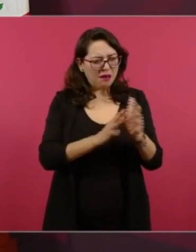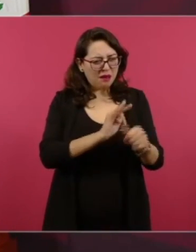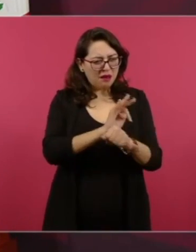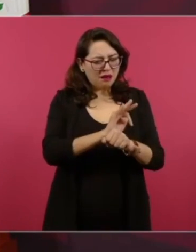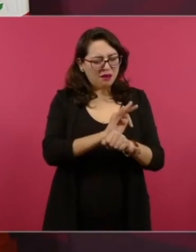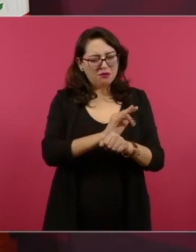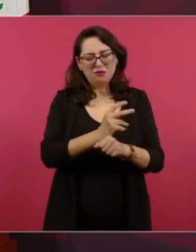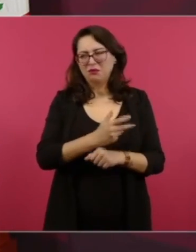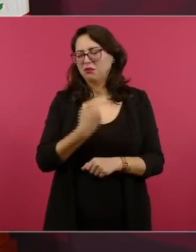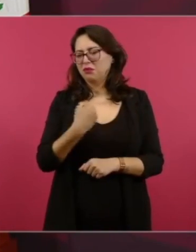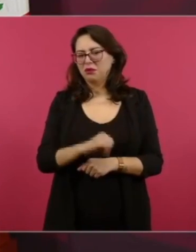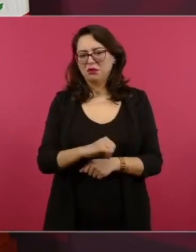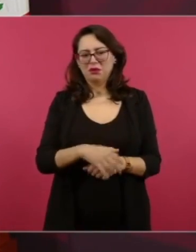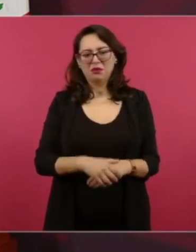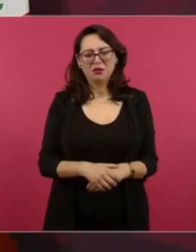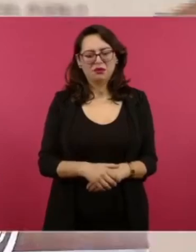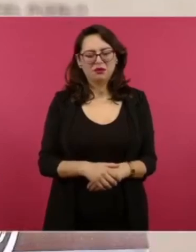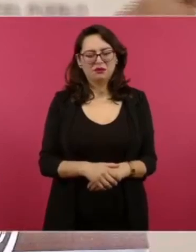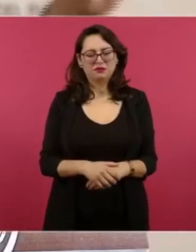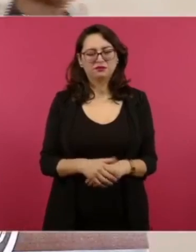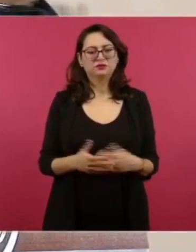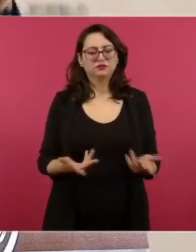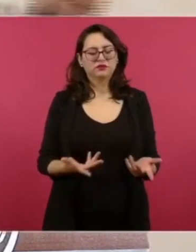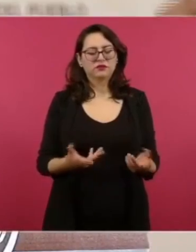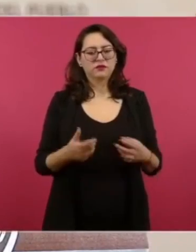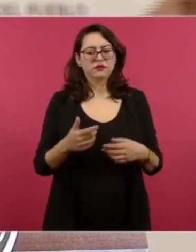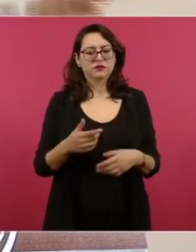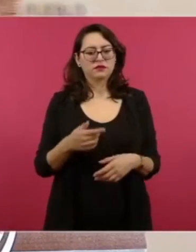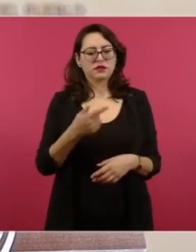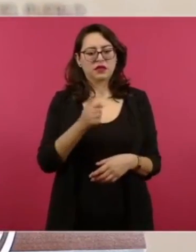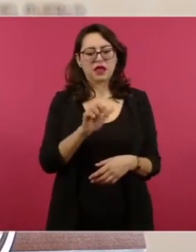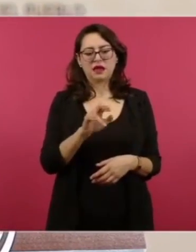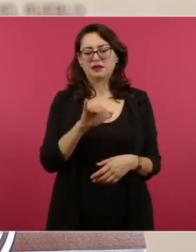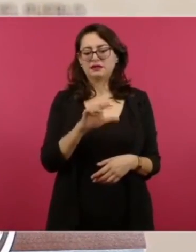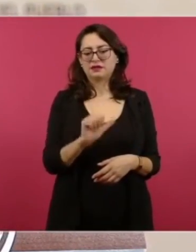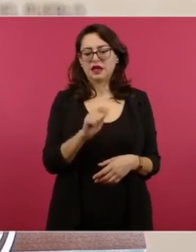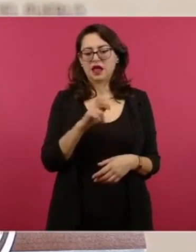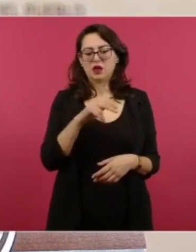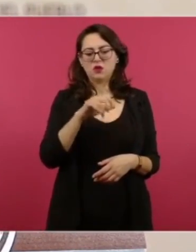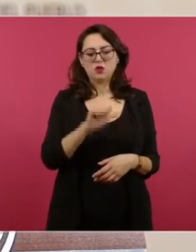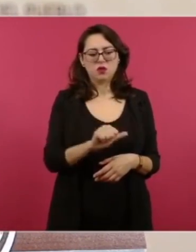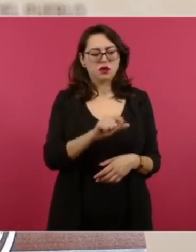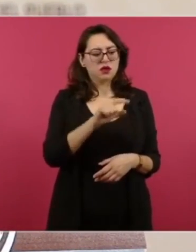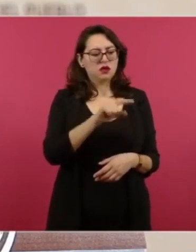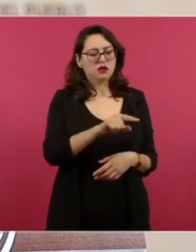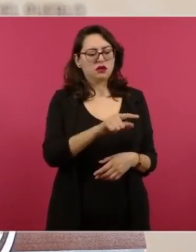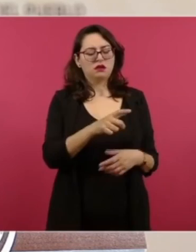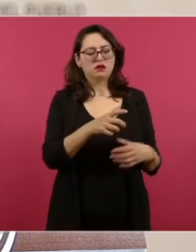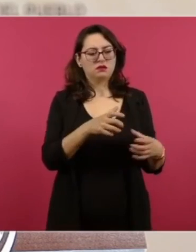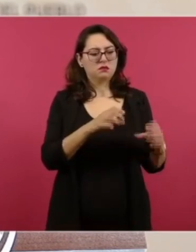carteles y combatía a otros. Por eso está en Estados Unidos